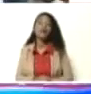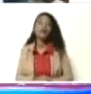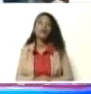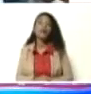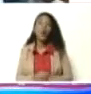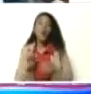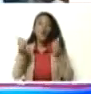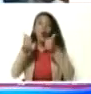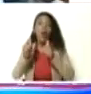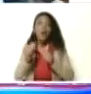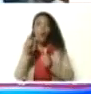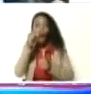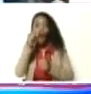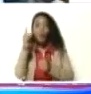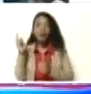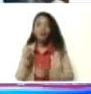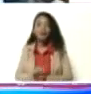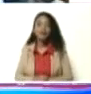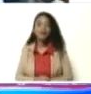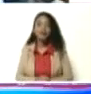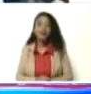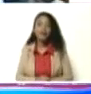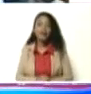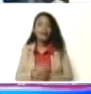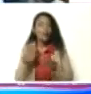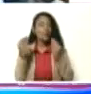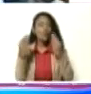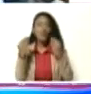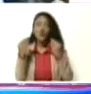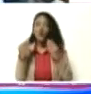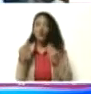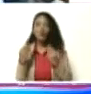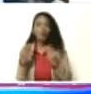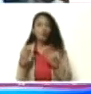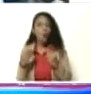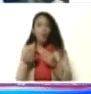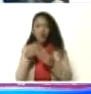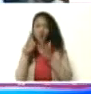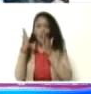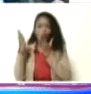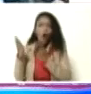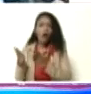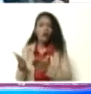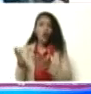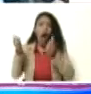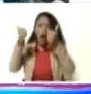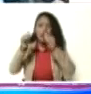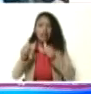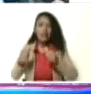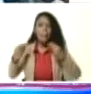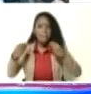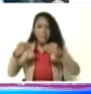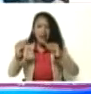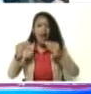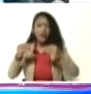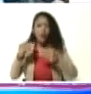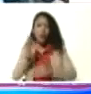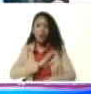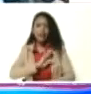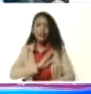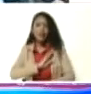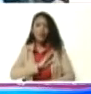Con el arte de Omar Cruz y de tantos buenos artistas plásticos que